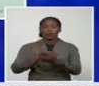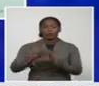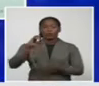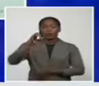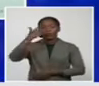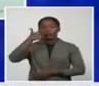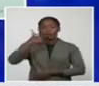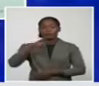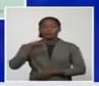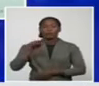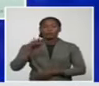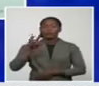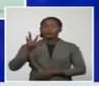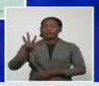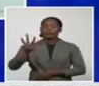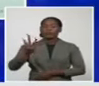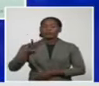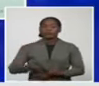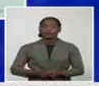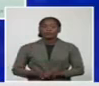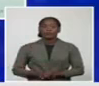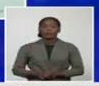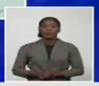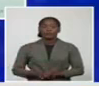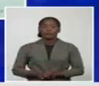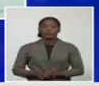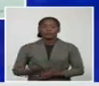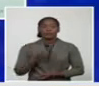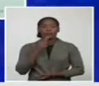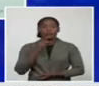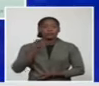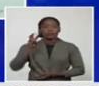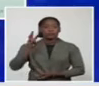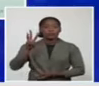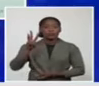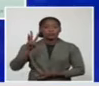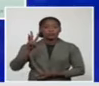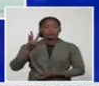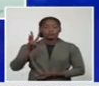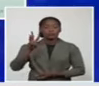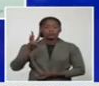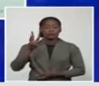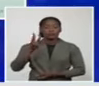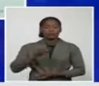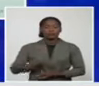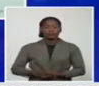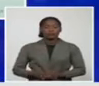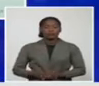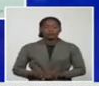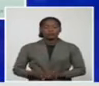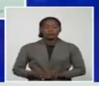Calixto García, Urbano Noris y Sagua de Tánamo con 1 cada uno.